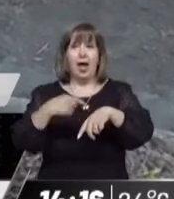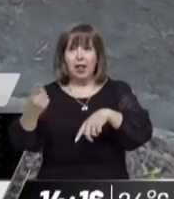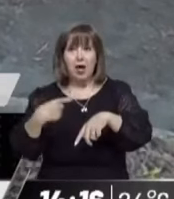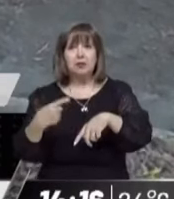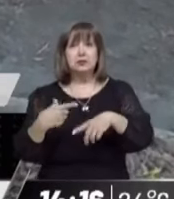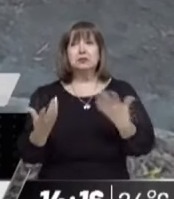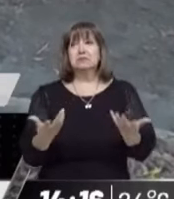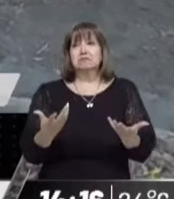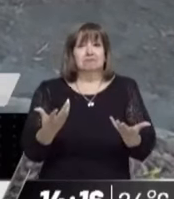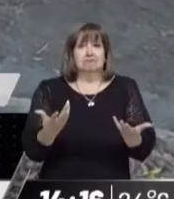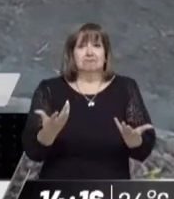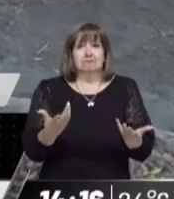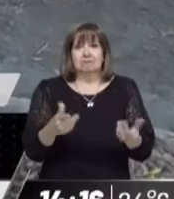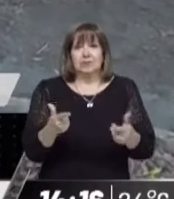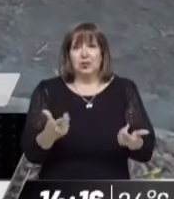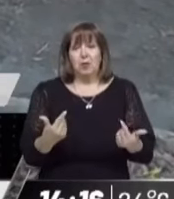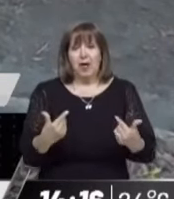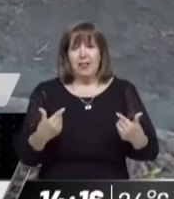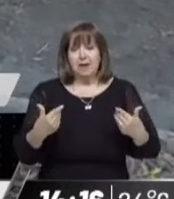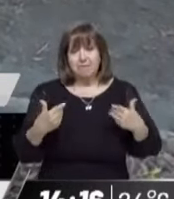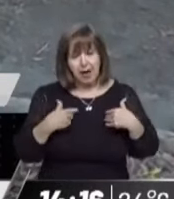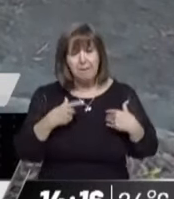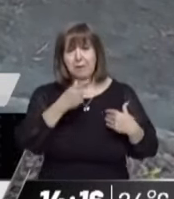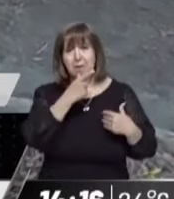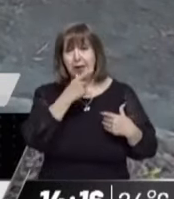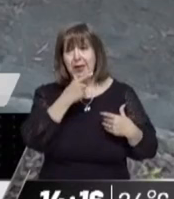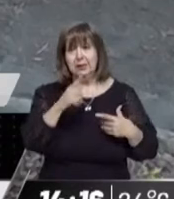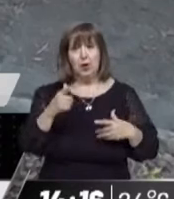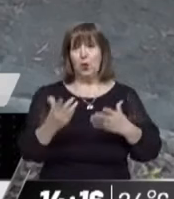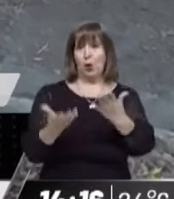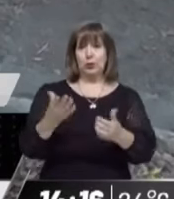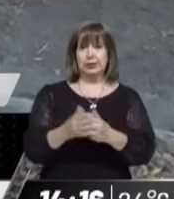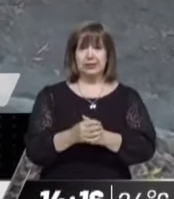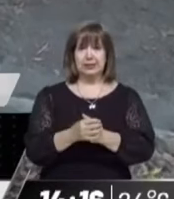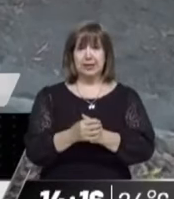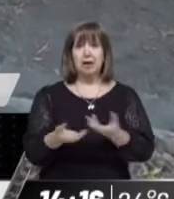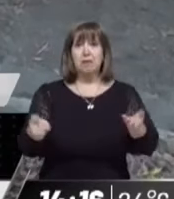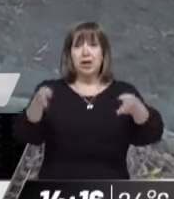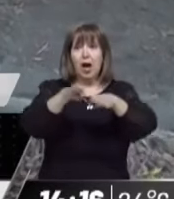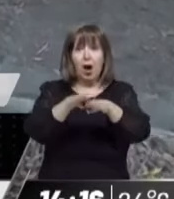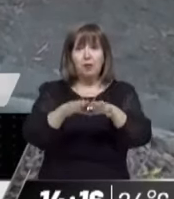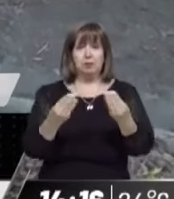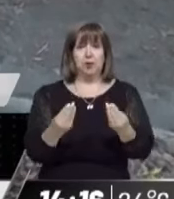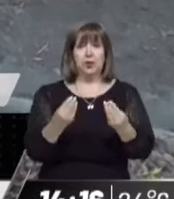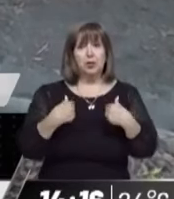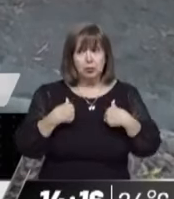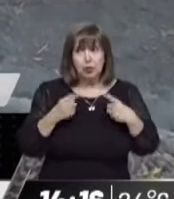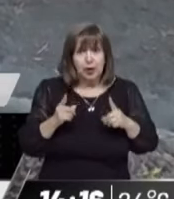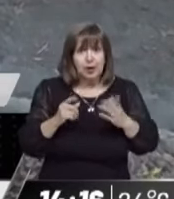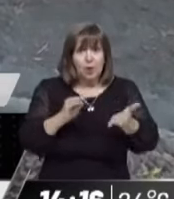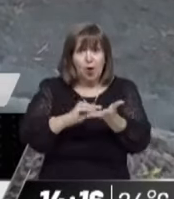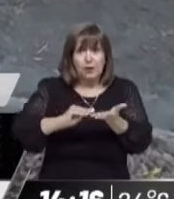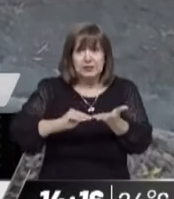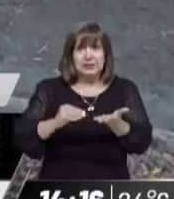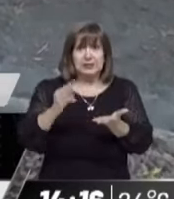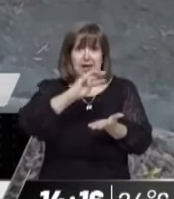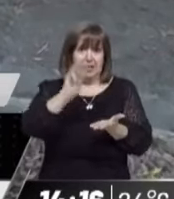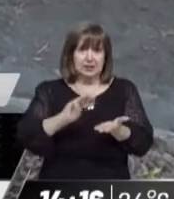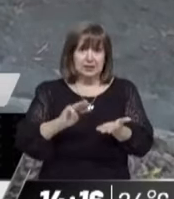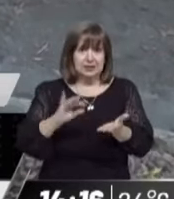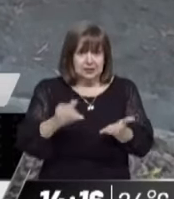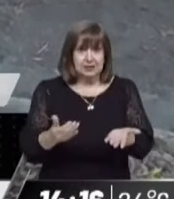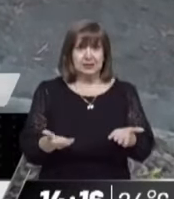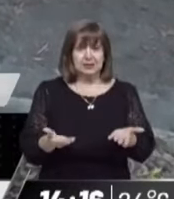dan allá y y a mí me parece que no es justo que se la lleven porque nosotros también nos merecemos tener acá una oficina de